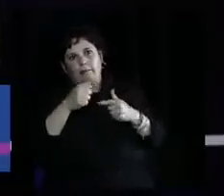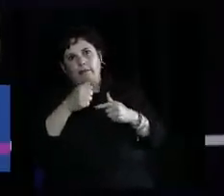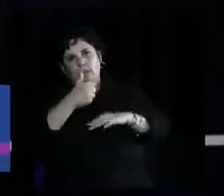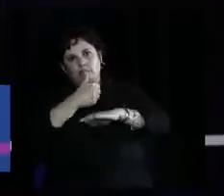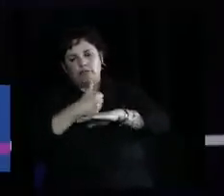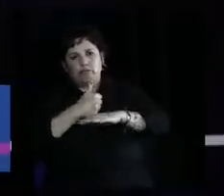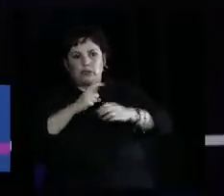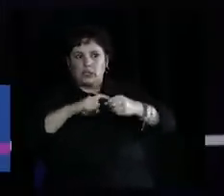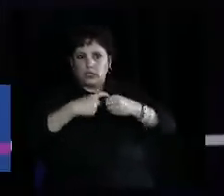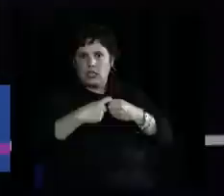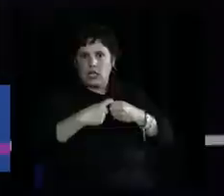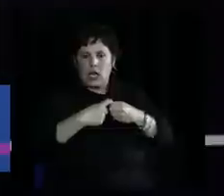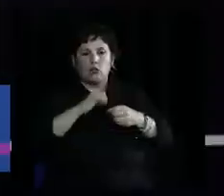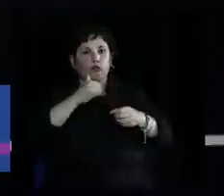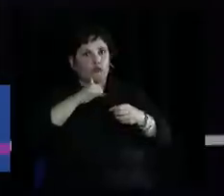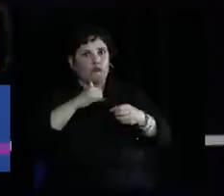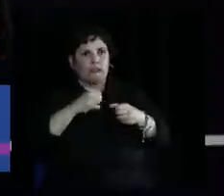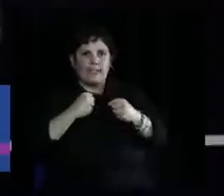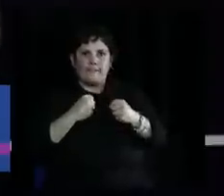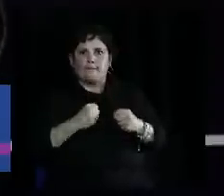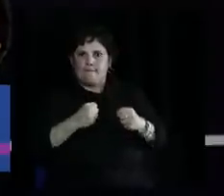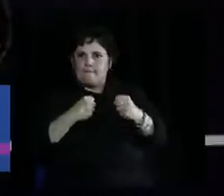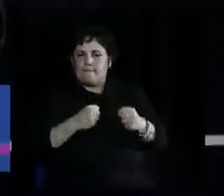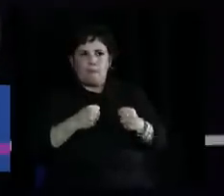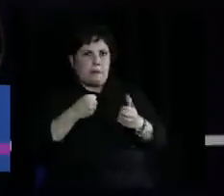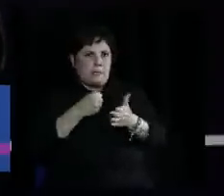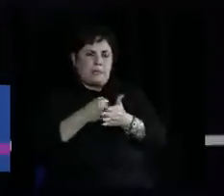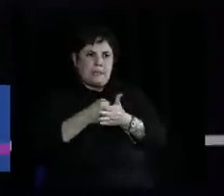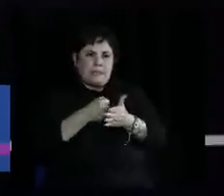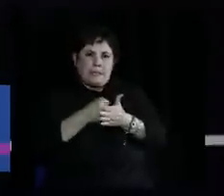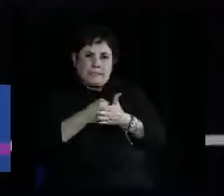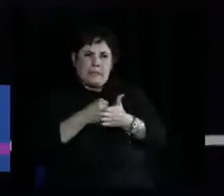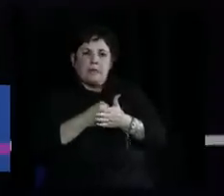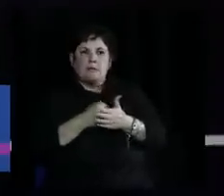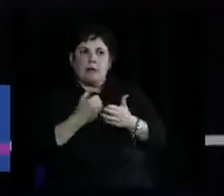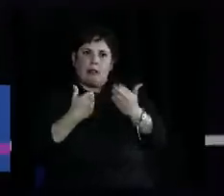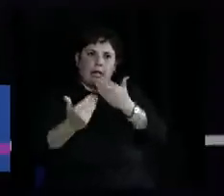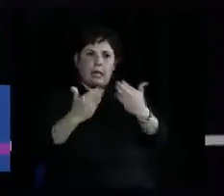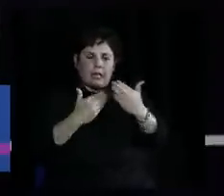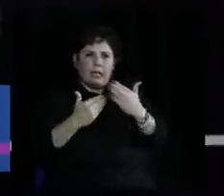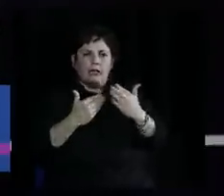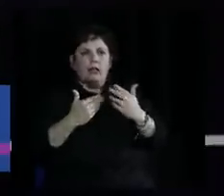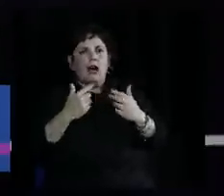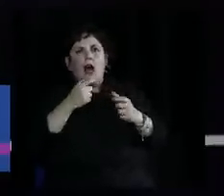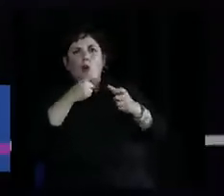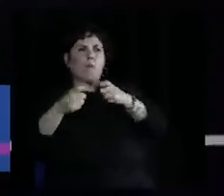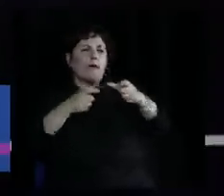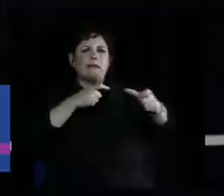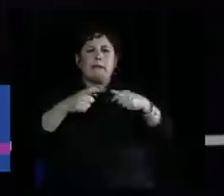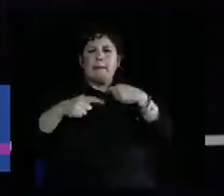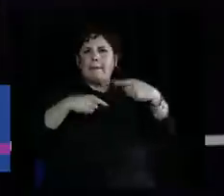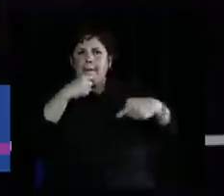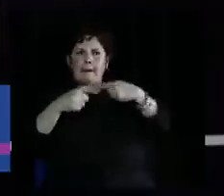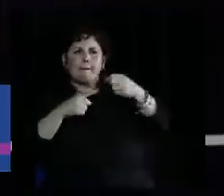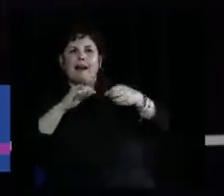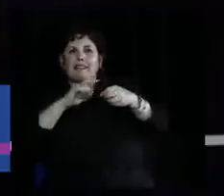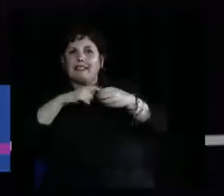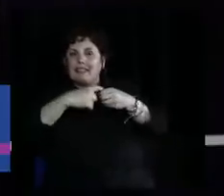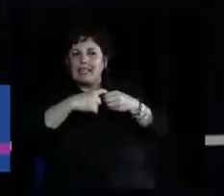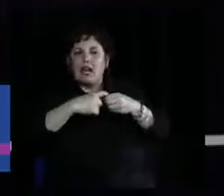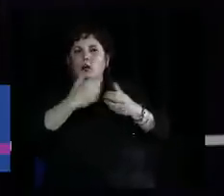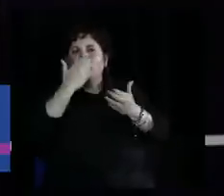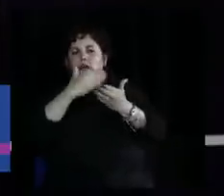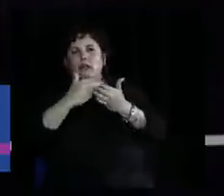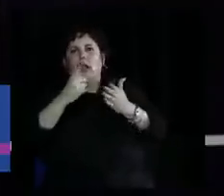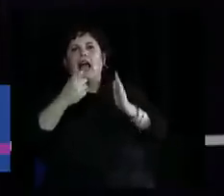del sindicato de Sutel, que también estuvo muy, muy presente ahí dialogando y dando sus argumentos en su momento, que